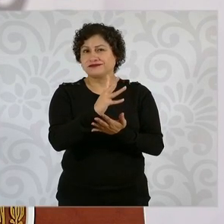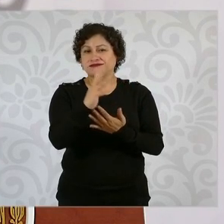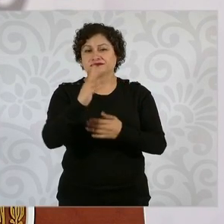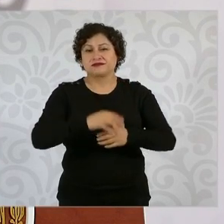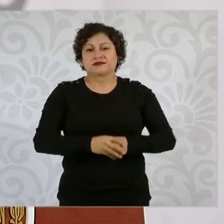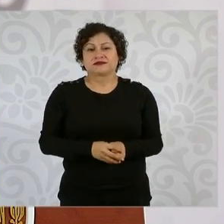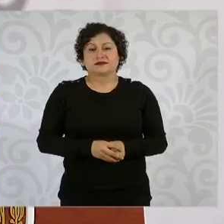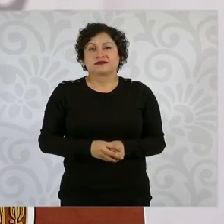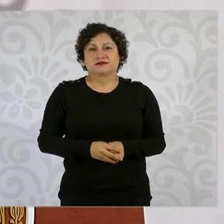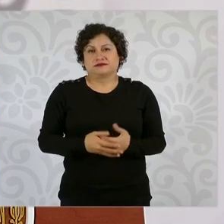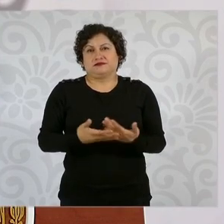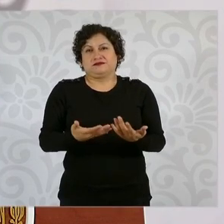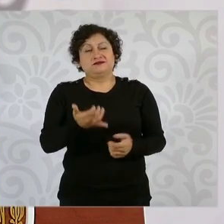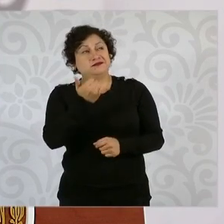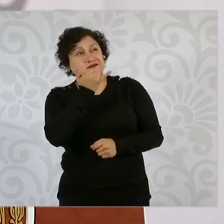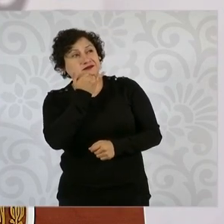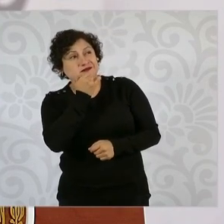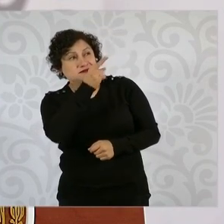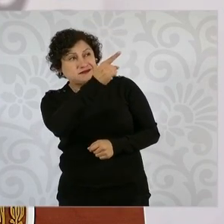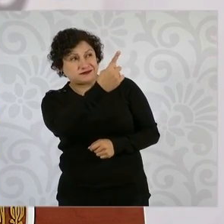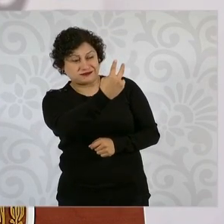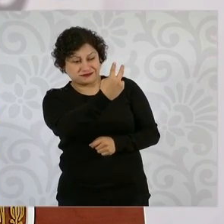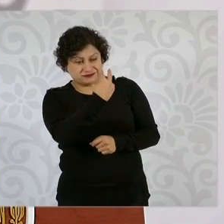Ahora sí que el león cree que todos son de su condición.